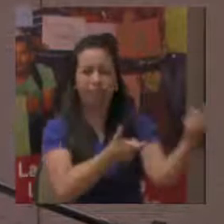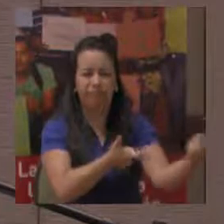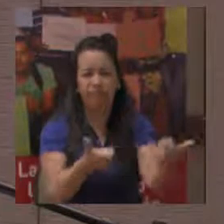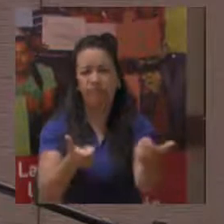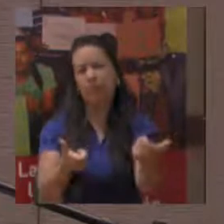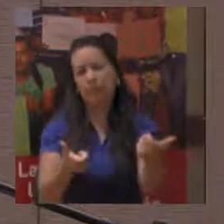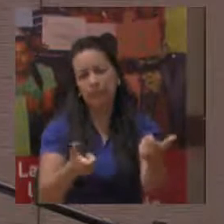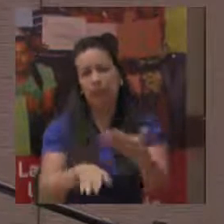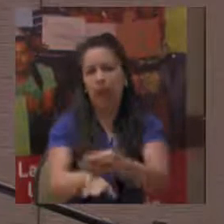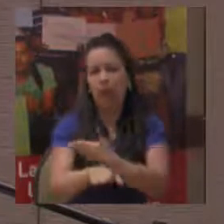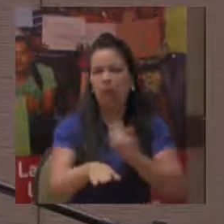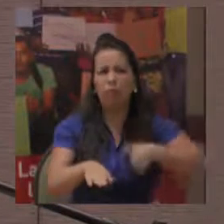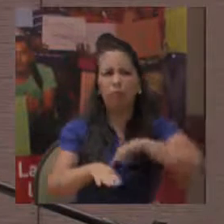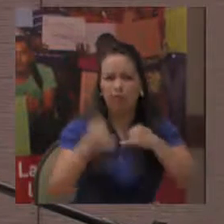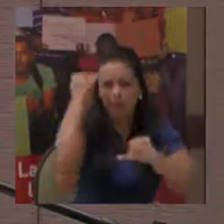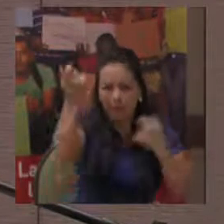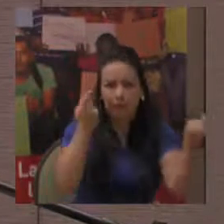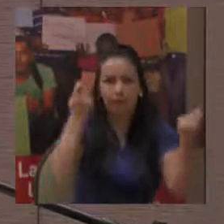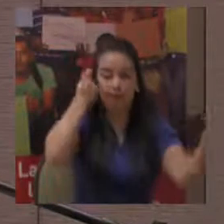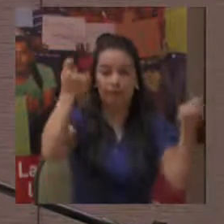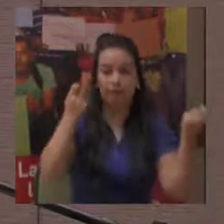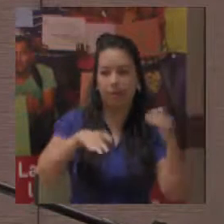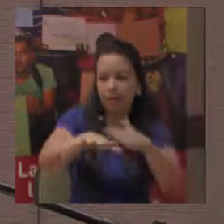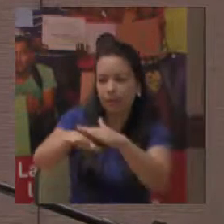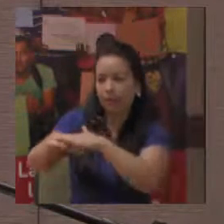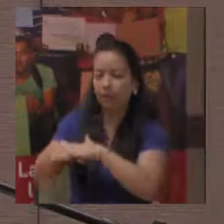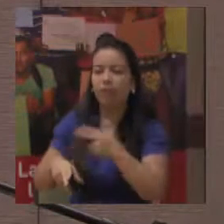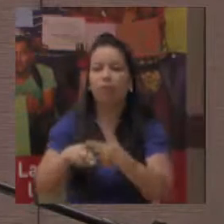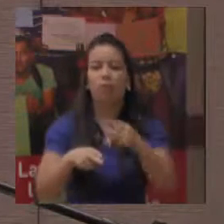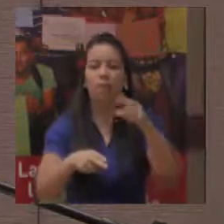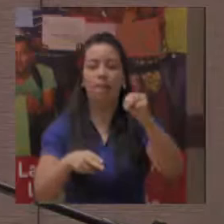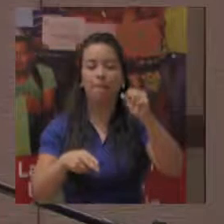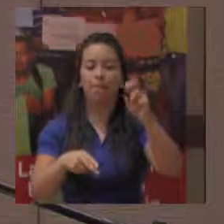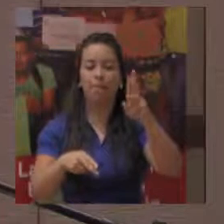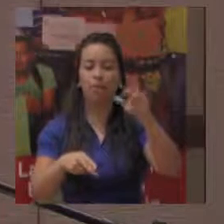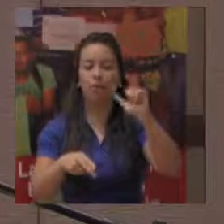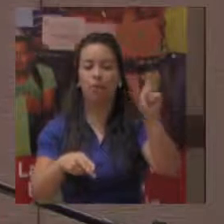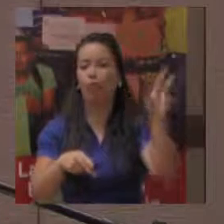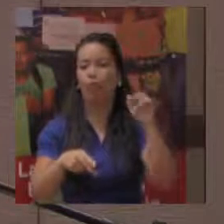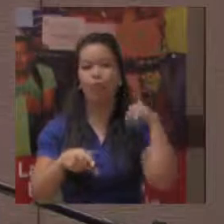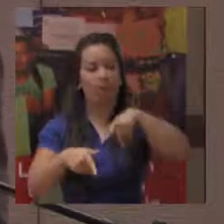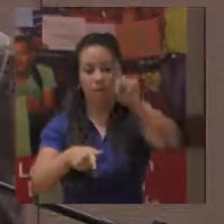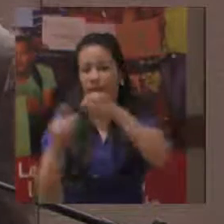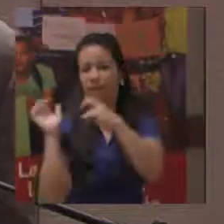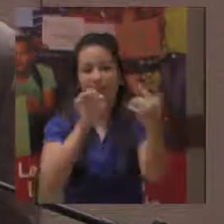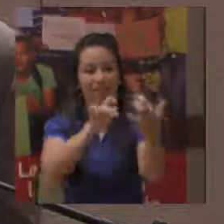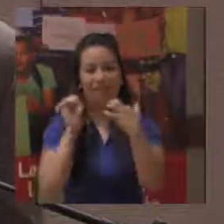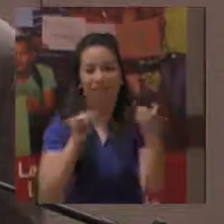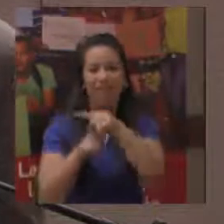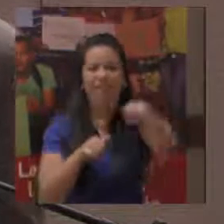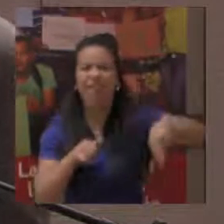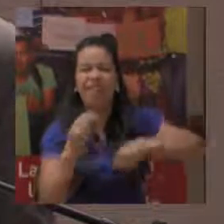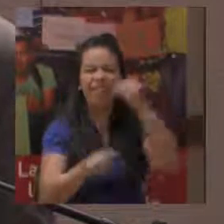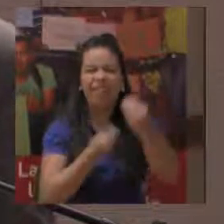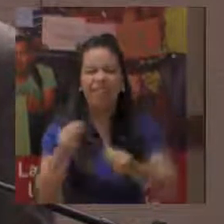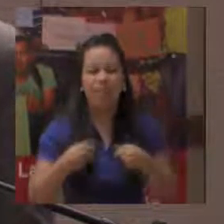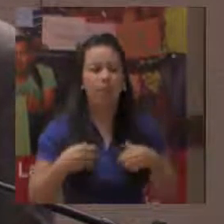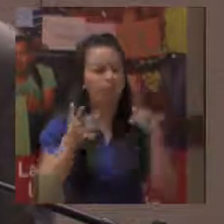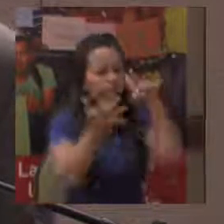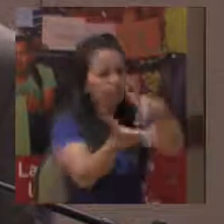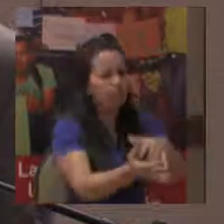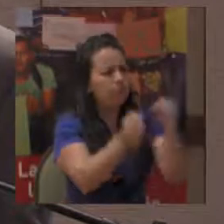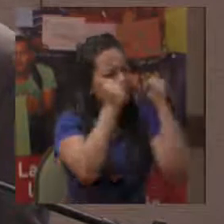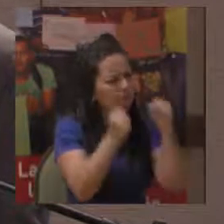del reclutamiento. Una estrategia que se llama Mambrú no va a la guerra. Este es otro cuento. Y lo que hacemos es llegar a las comunidades, fortalecer